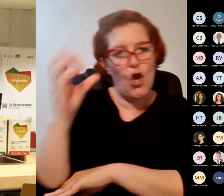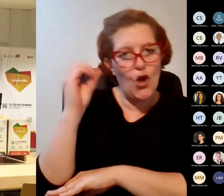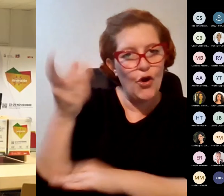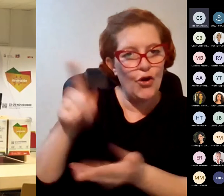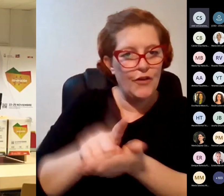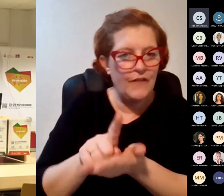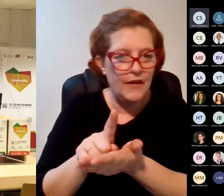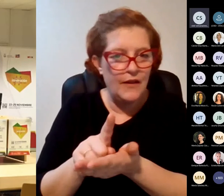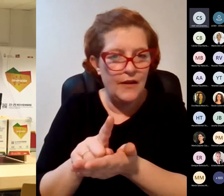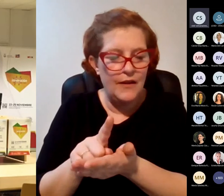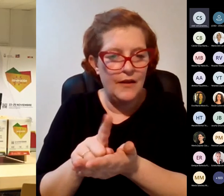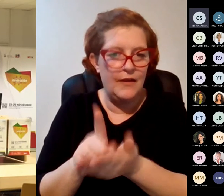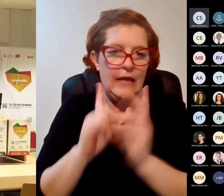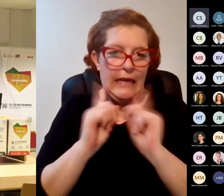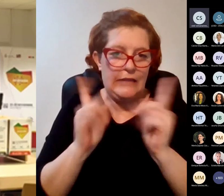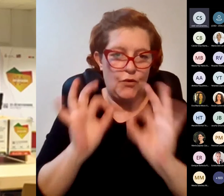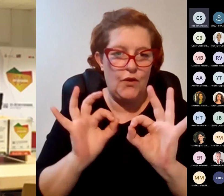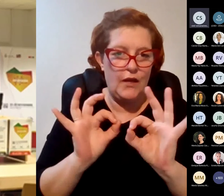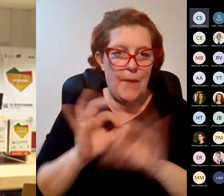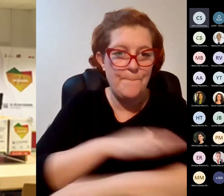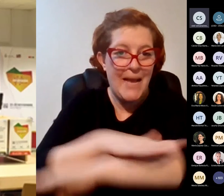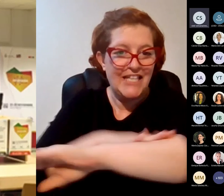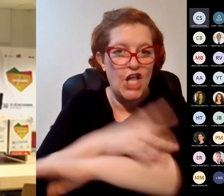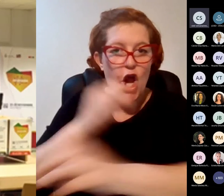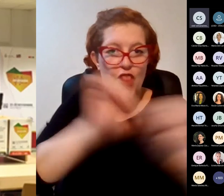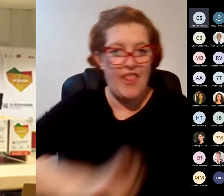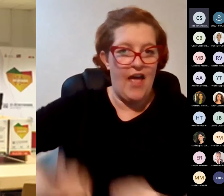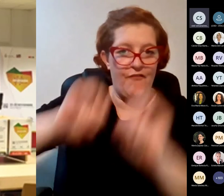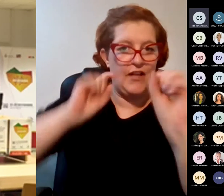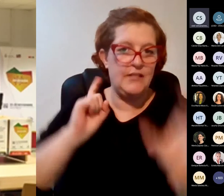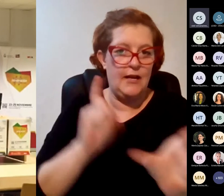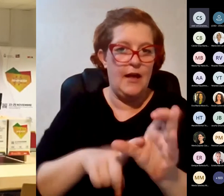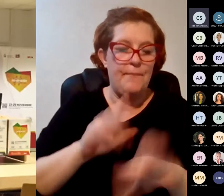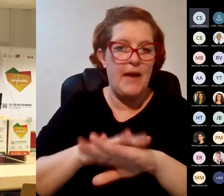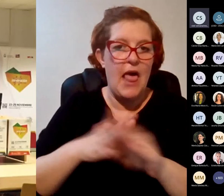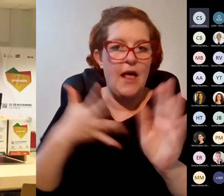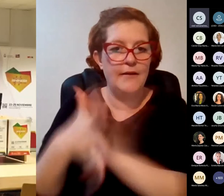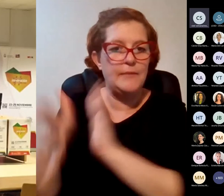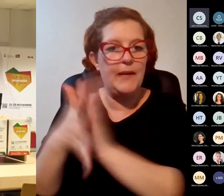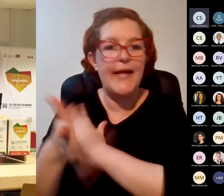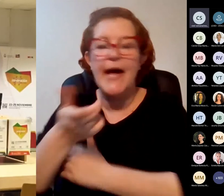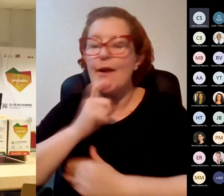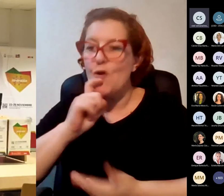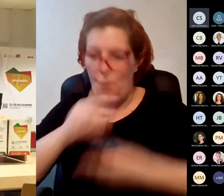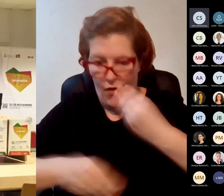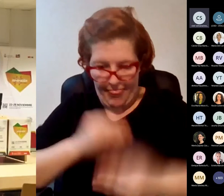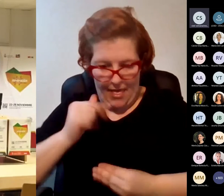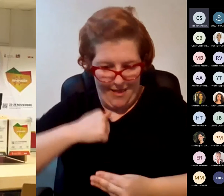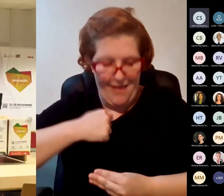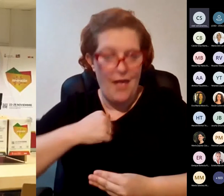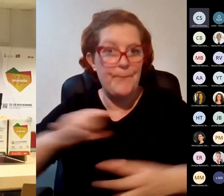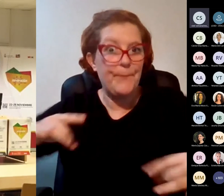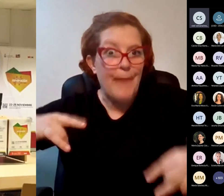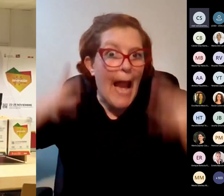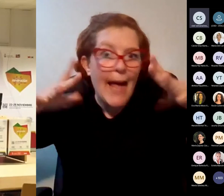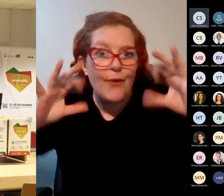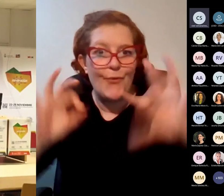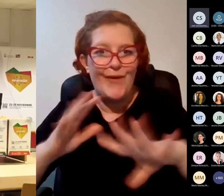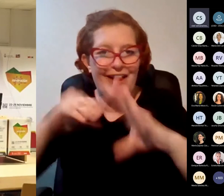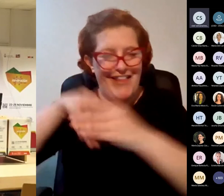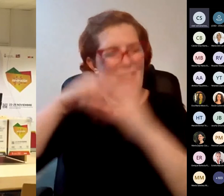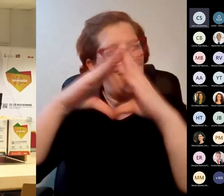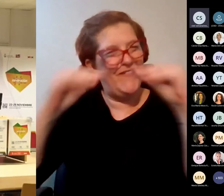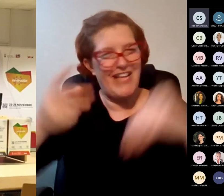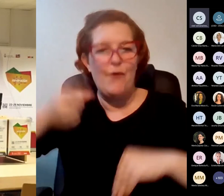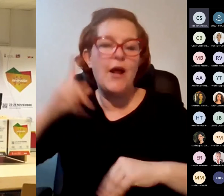en este caso el ministerio de defensa que contemos como hemos hecho este milagro en la universidad rey juan carlos